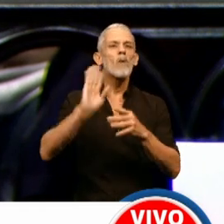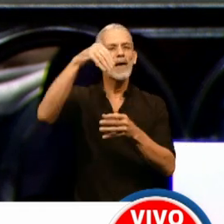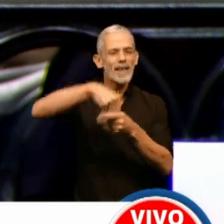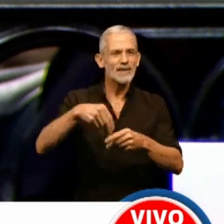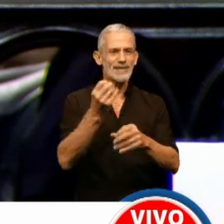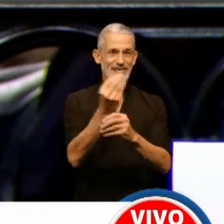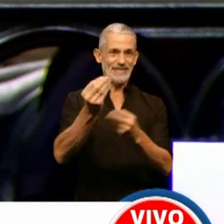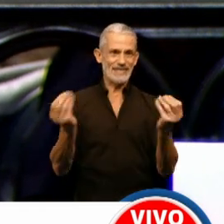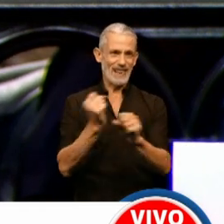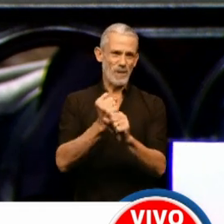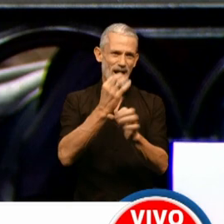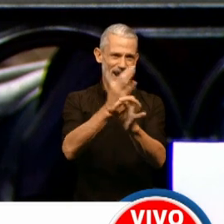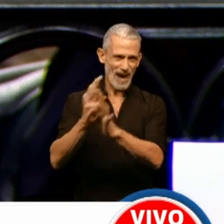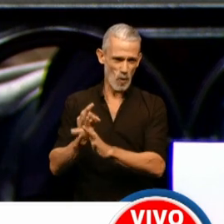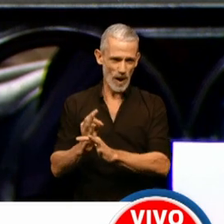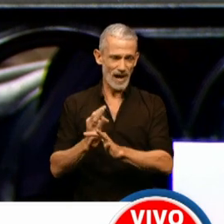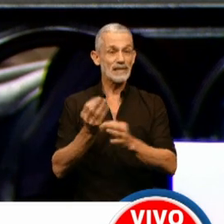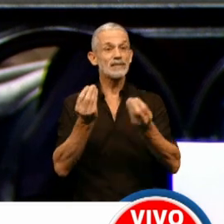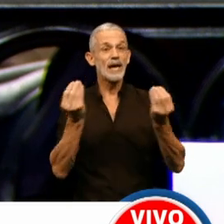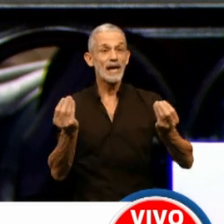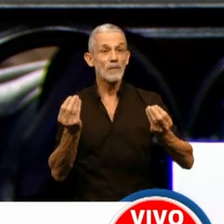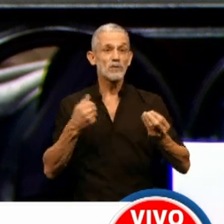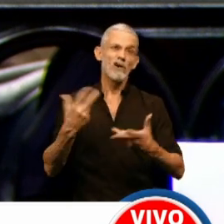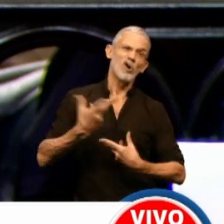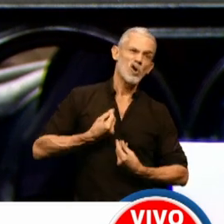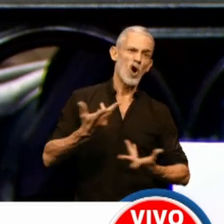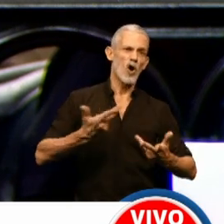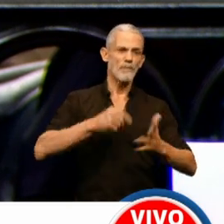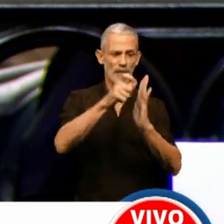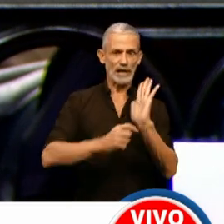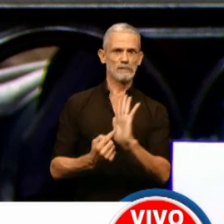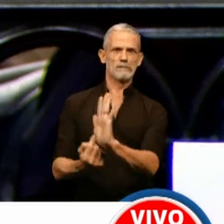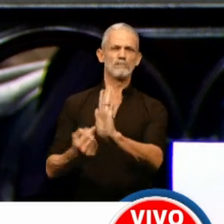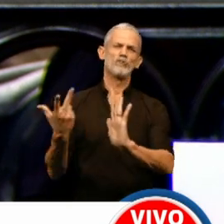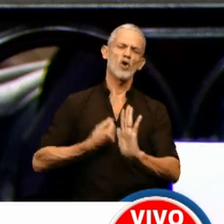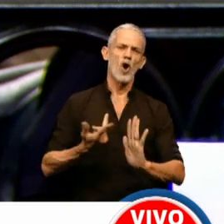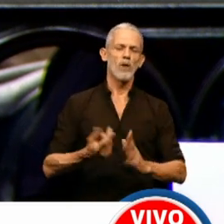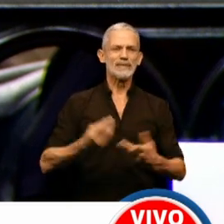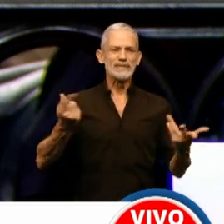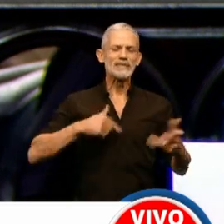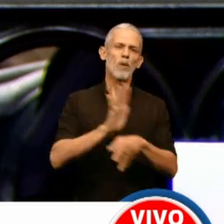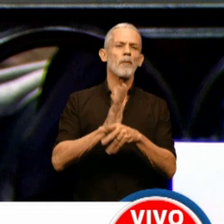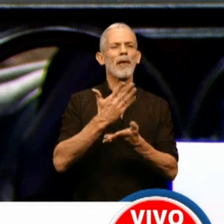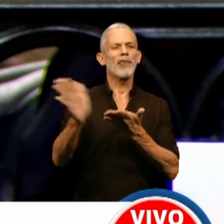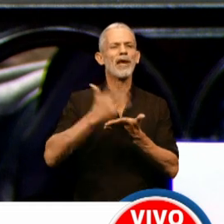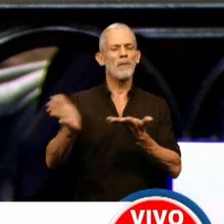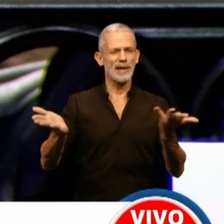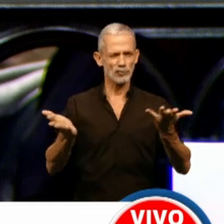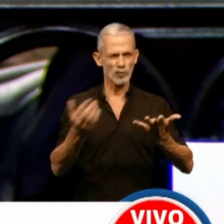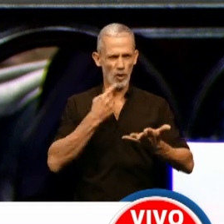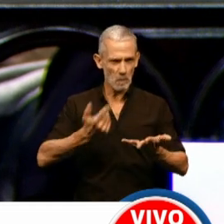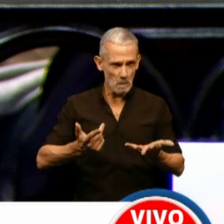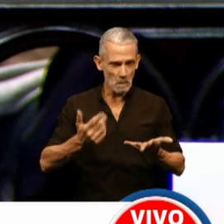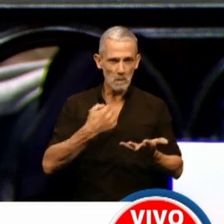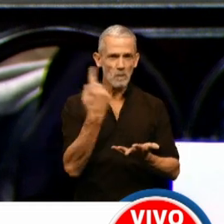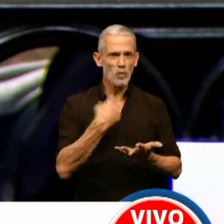dentro de las escuelas y que paso nos rechazaron el listado porque era un acto discriminatorio decían y